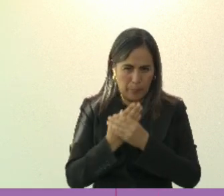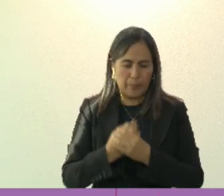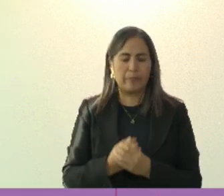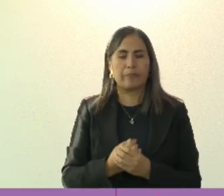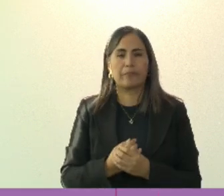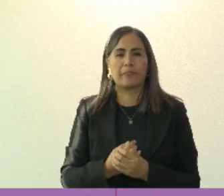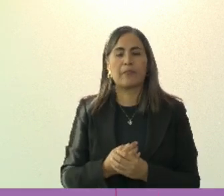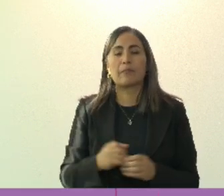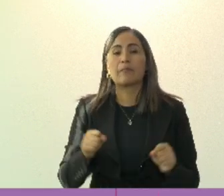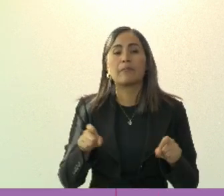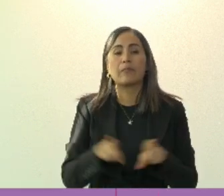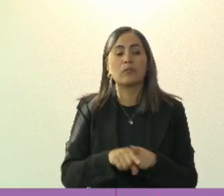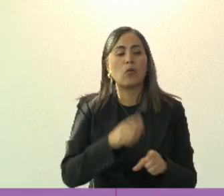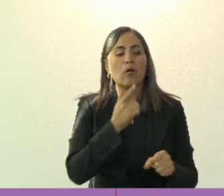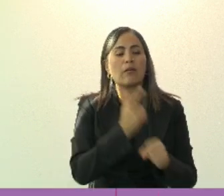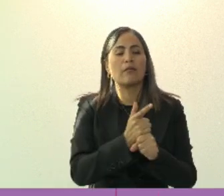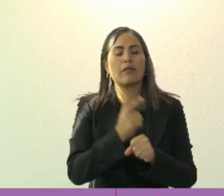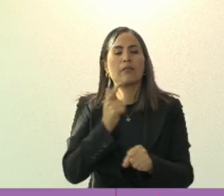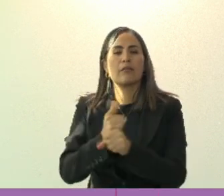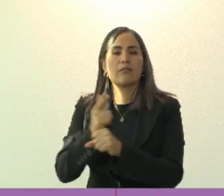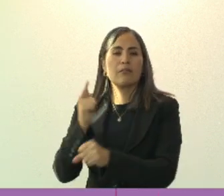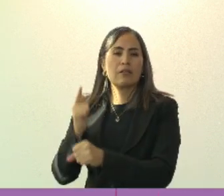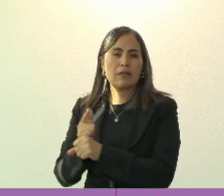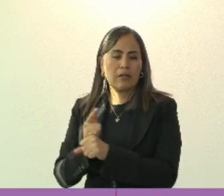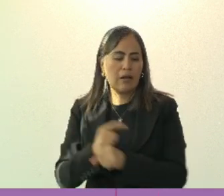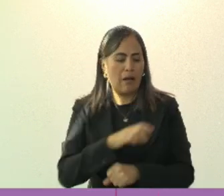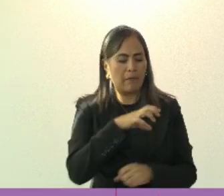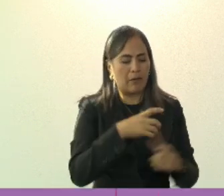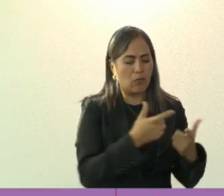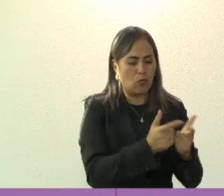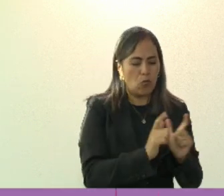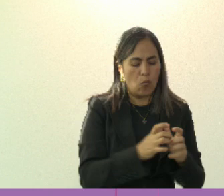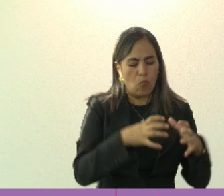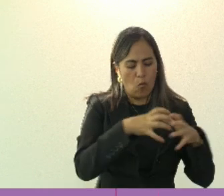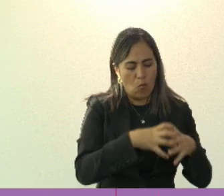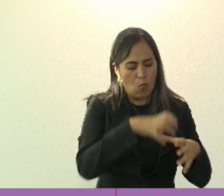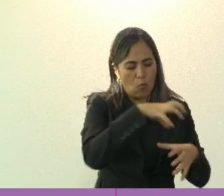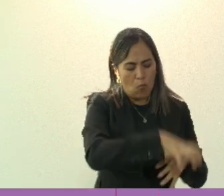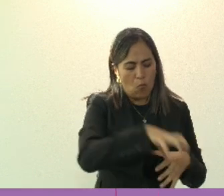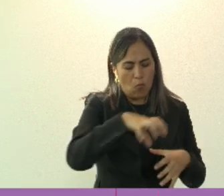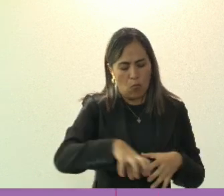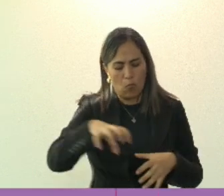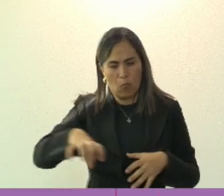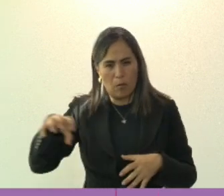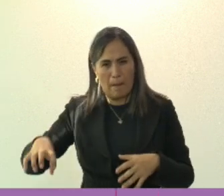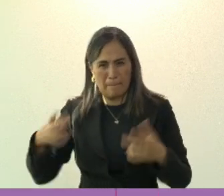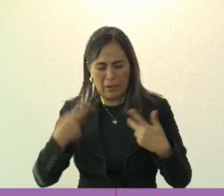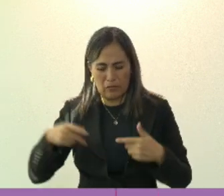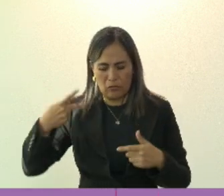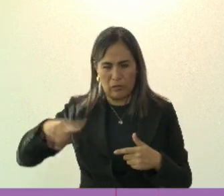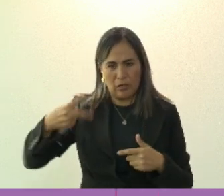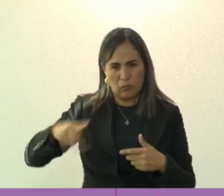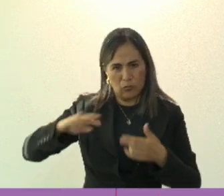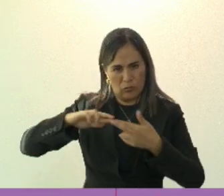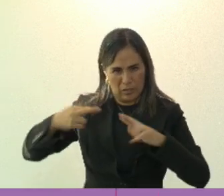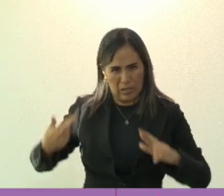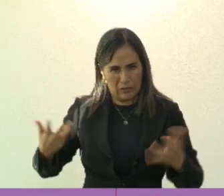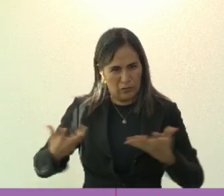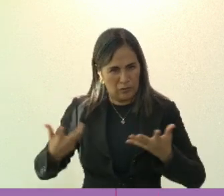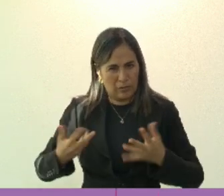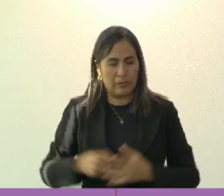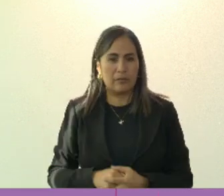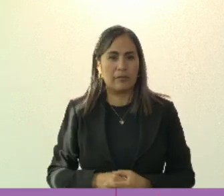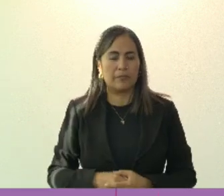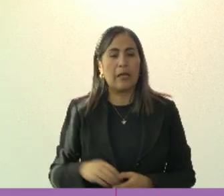identificarlo adecuadamente a través de la clasificación archivística que tenga el sujeto obligado y así poder hacer